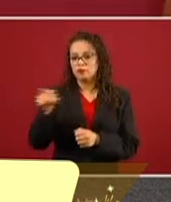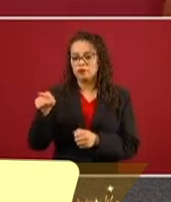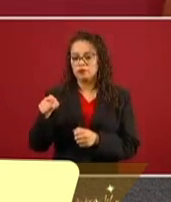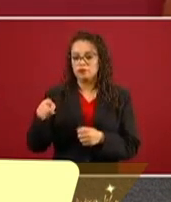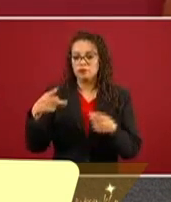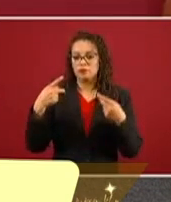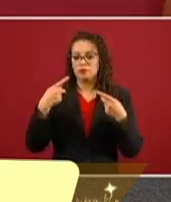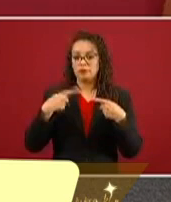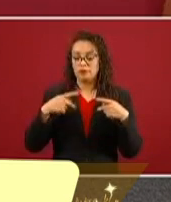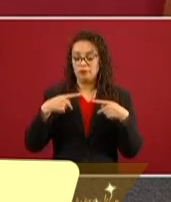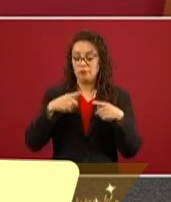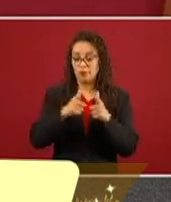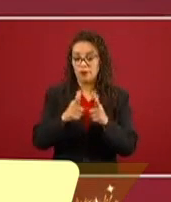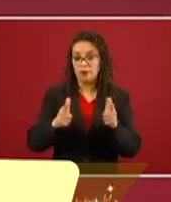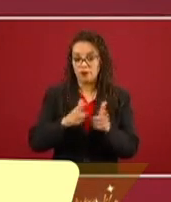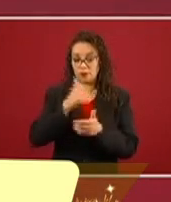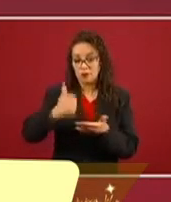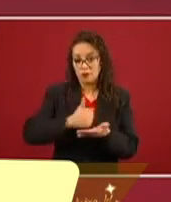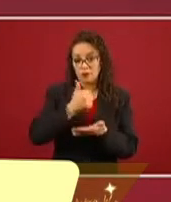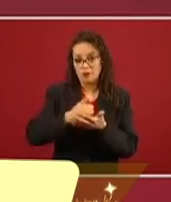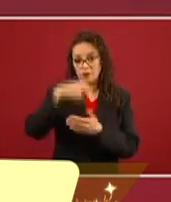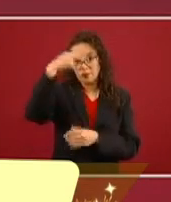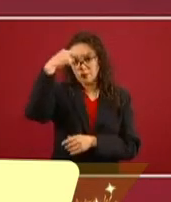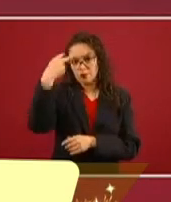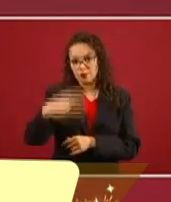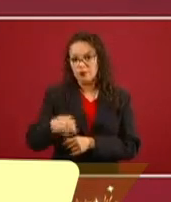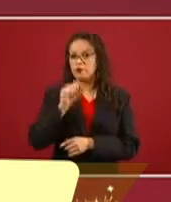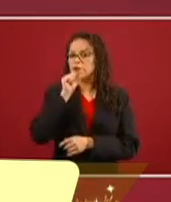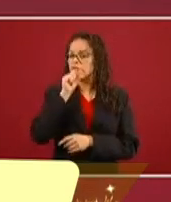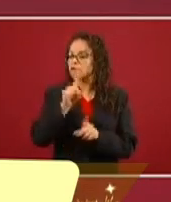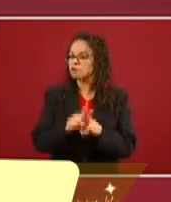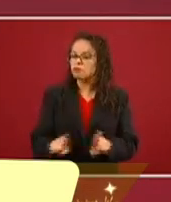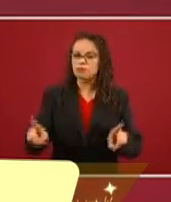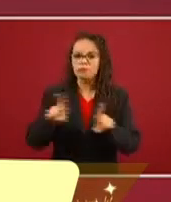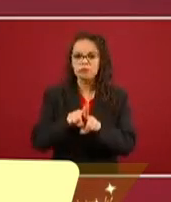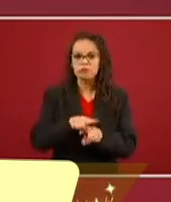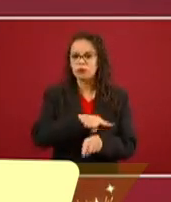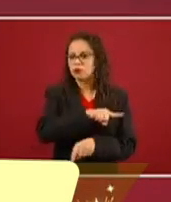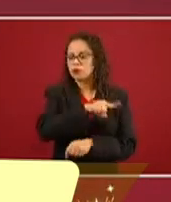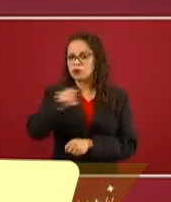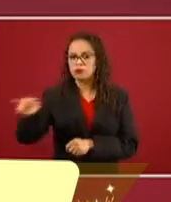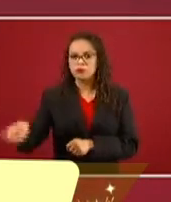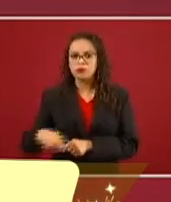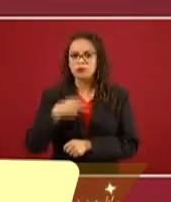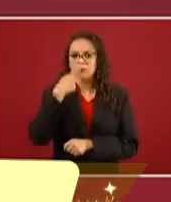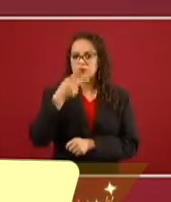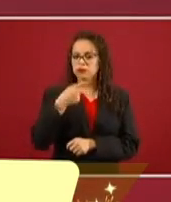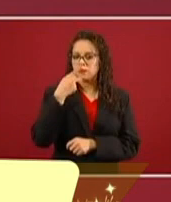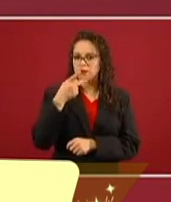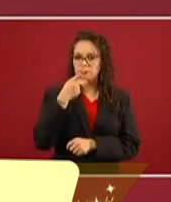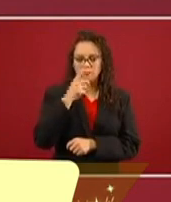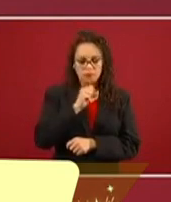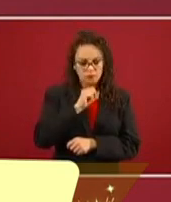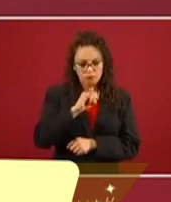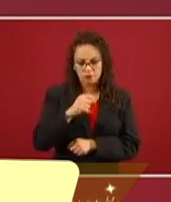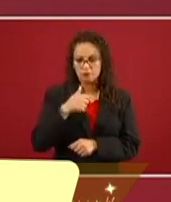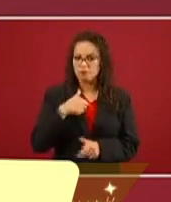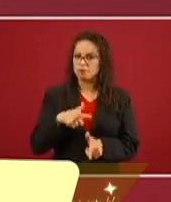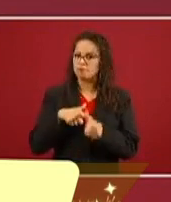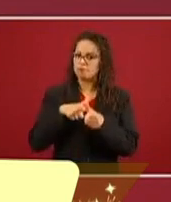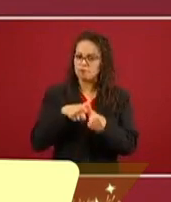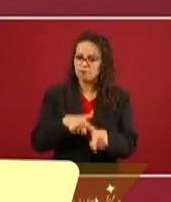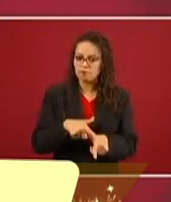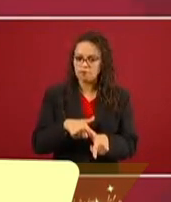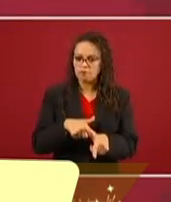le pidieron que se adquiera deuda la cual el mandatario rechazó y también aprovecho para decir que muy